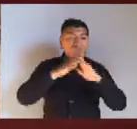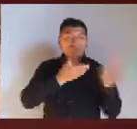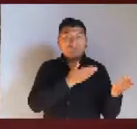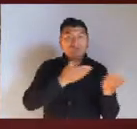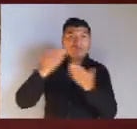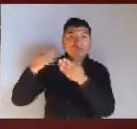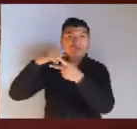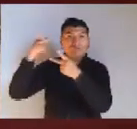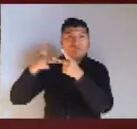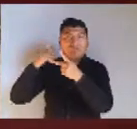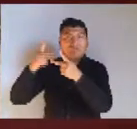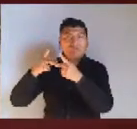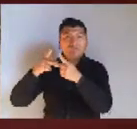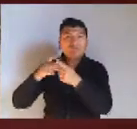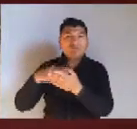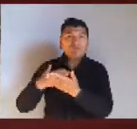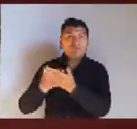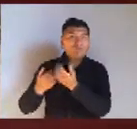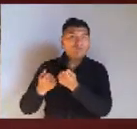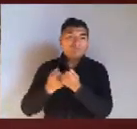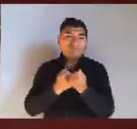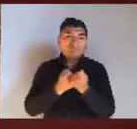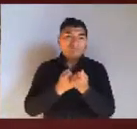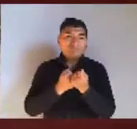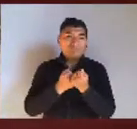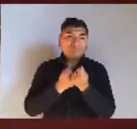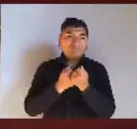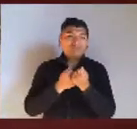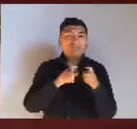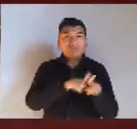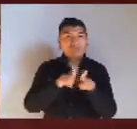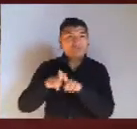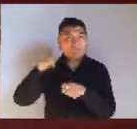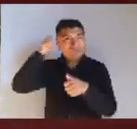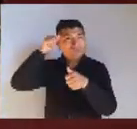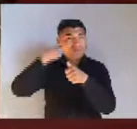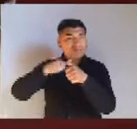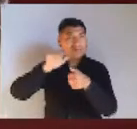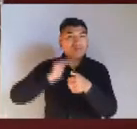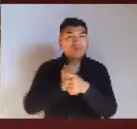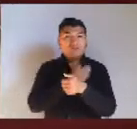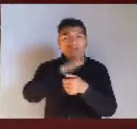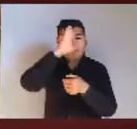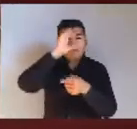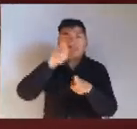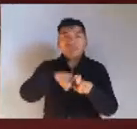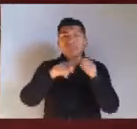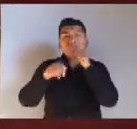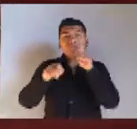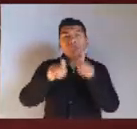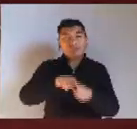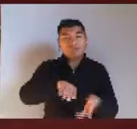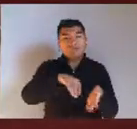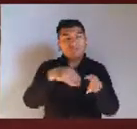su perfección por la caridad. También acuérdate de nuestros hermanos que se durmieron en la